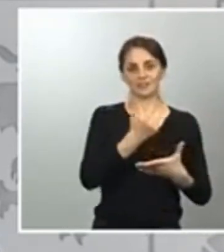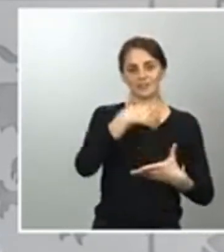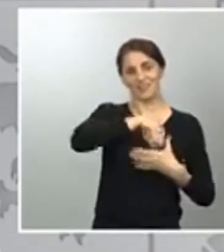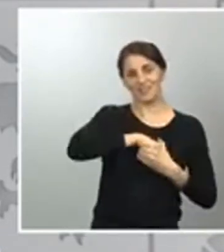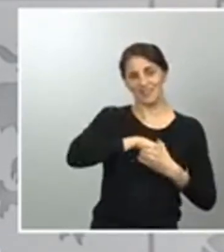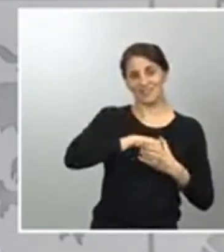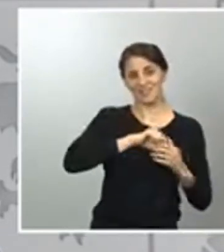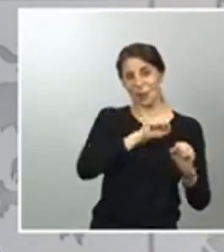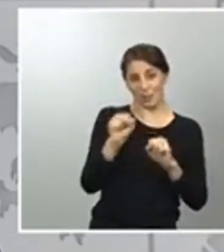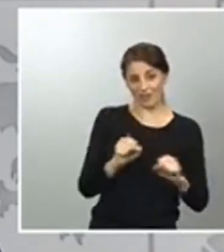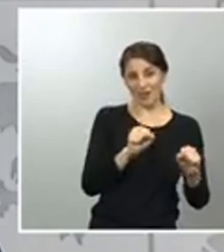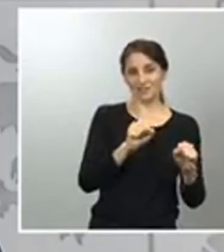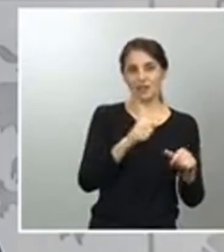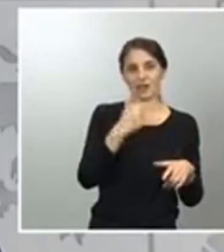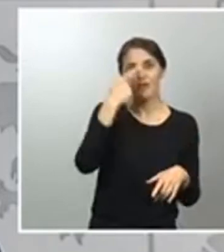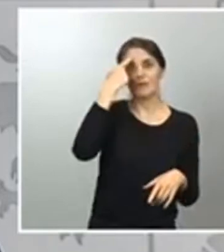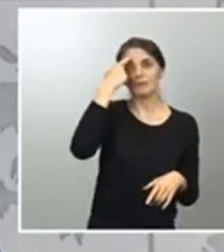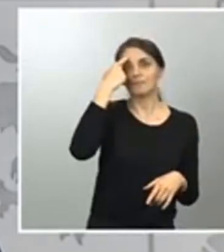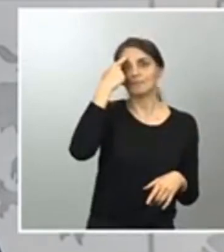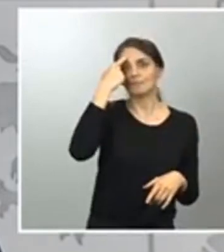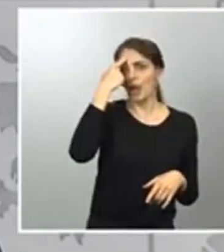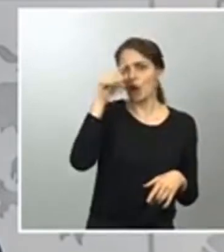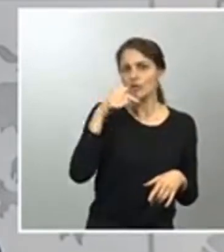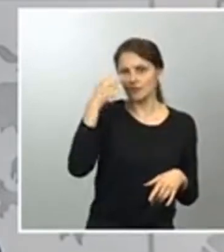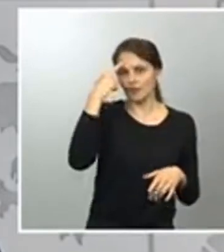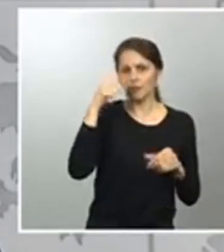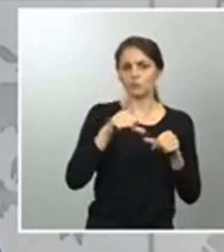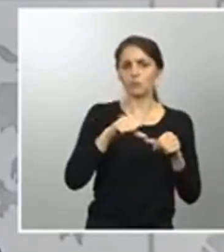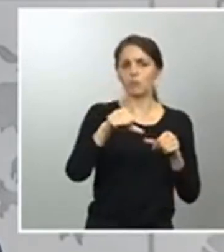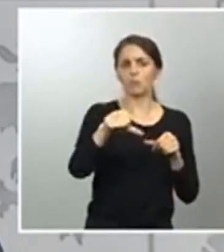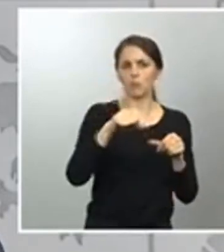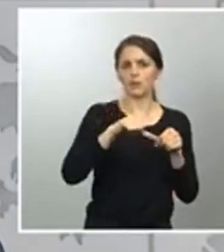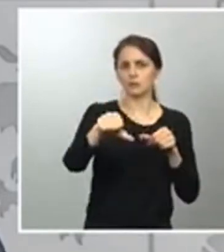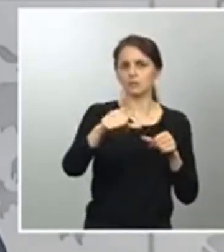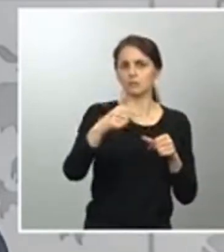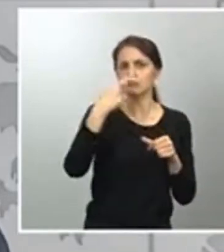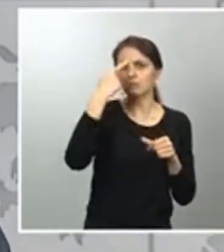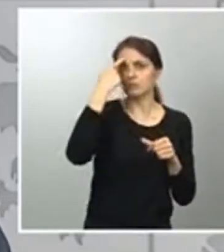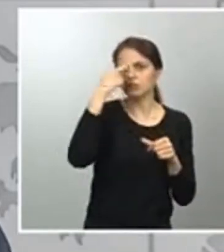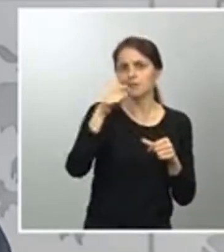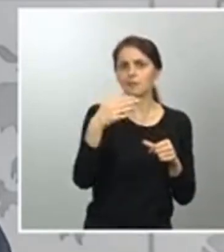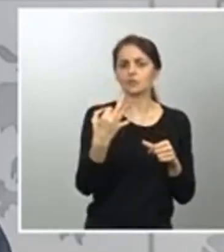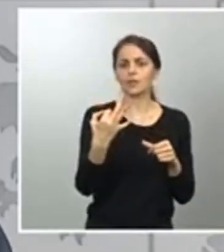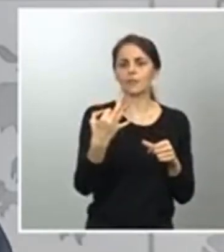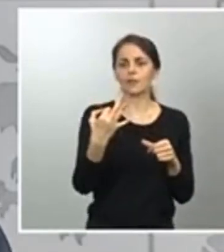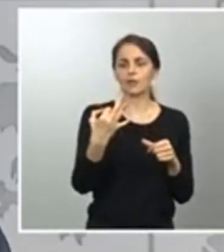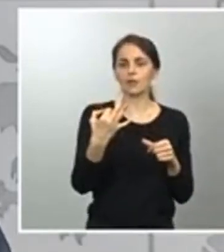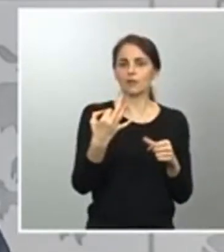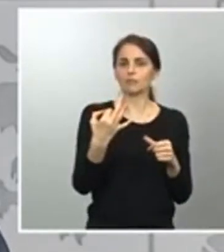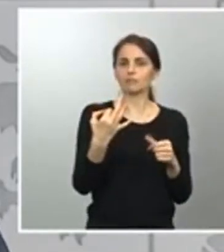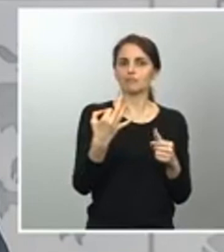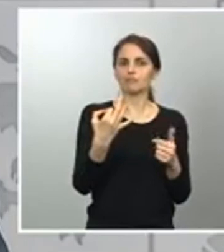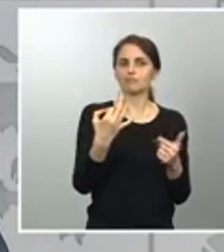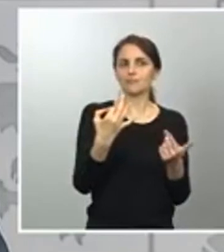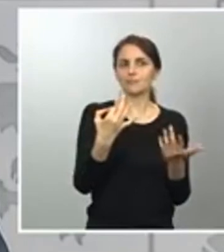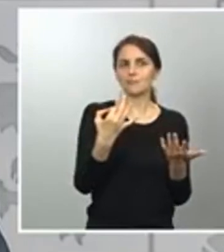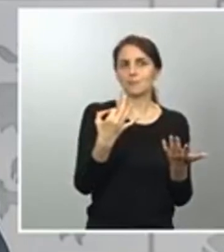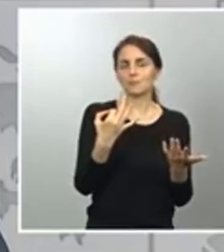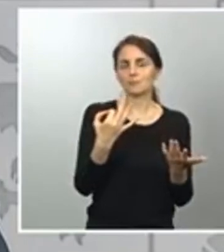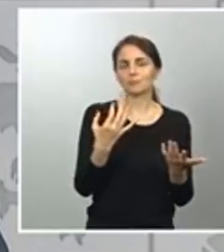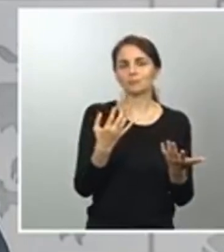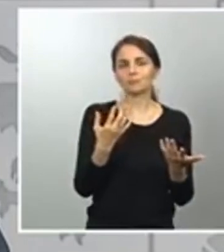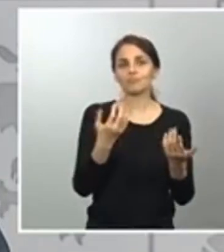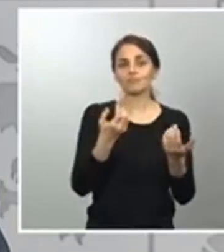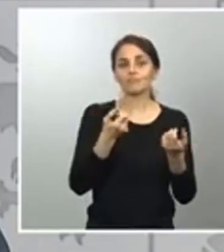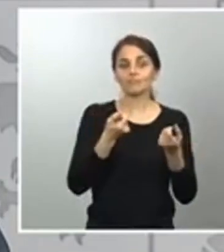tener una muestra un estudio lo suficientemente representativo de cuál ha sido el número de la